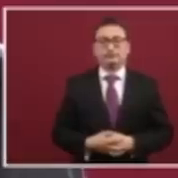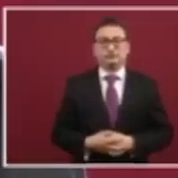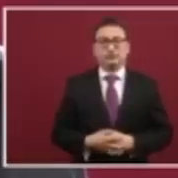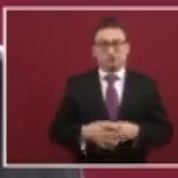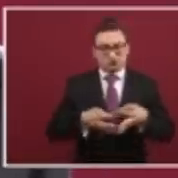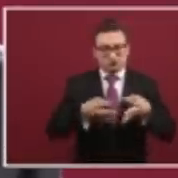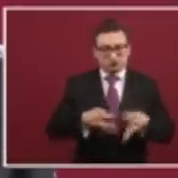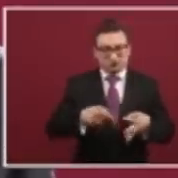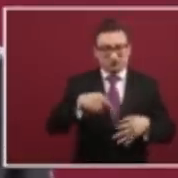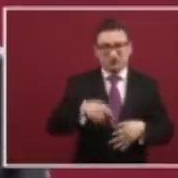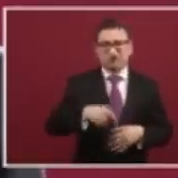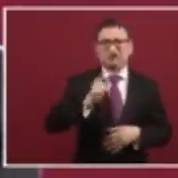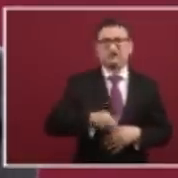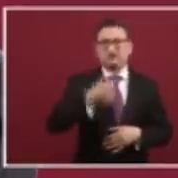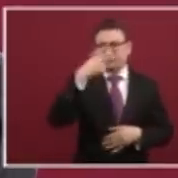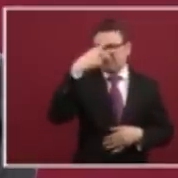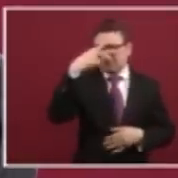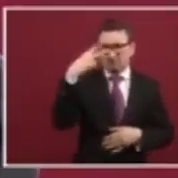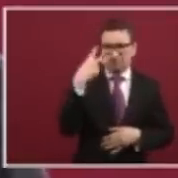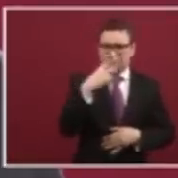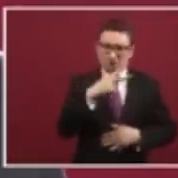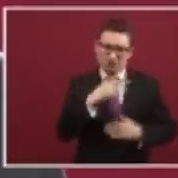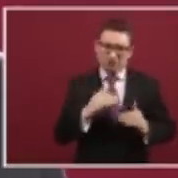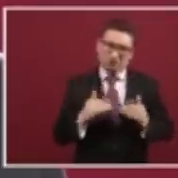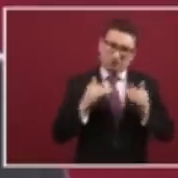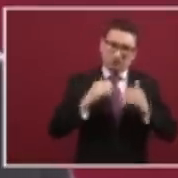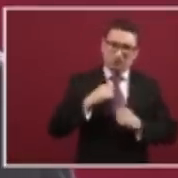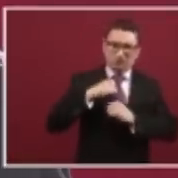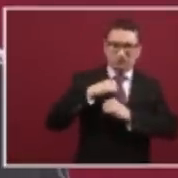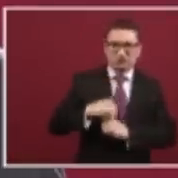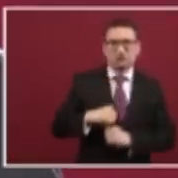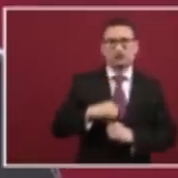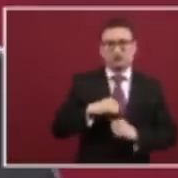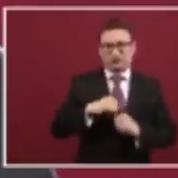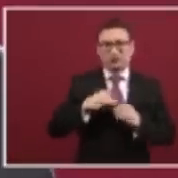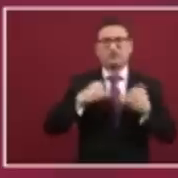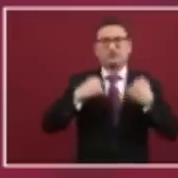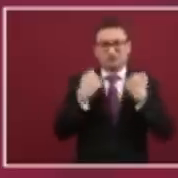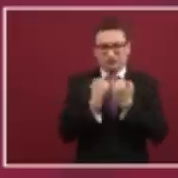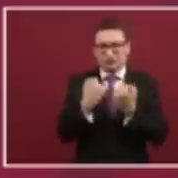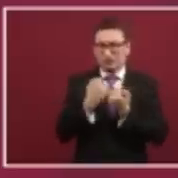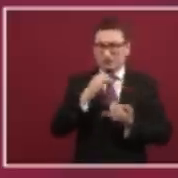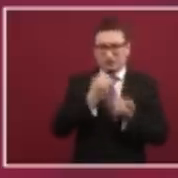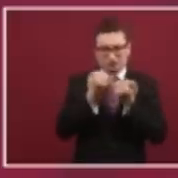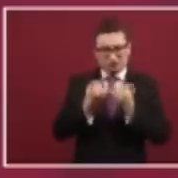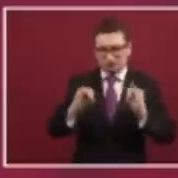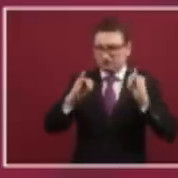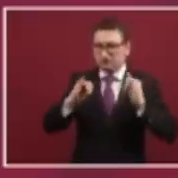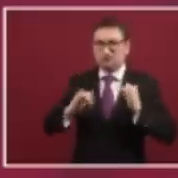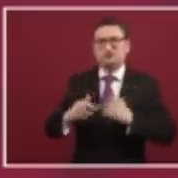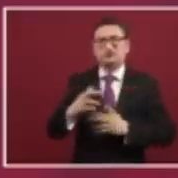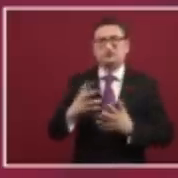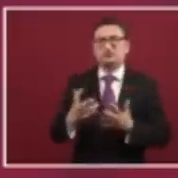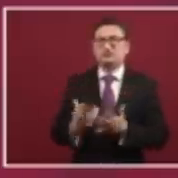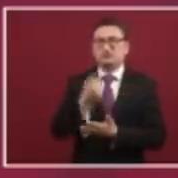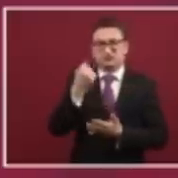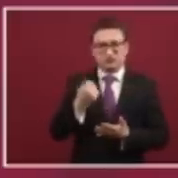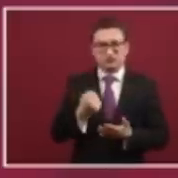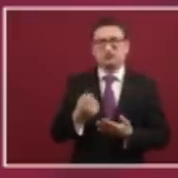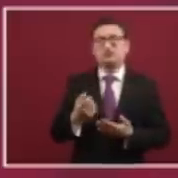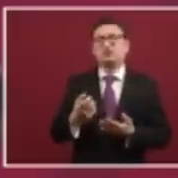definir que México es un país soberano, el recuperar de nuevo la independencia